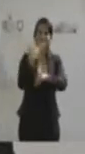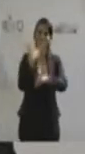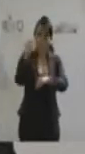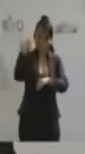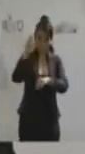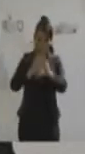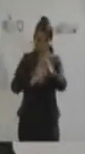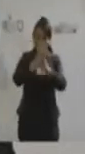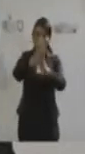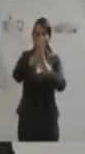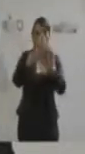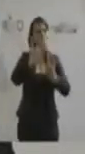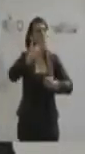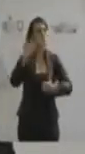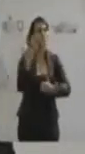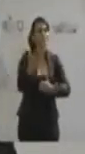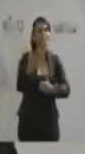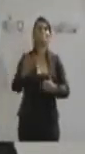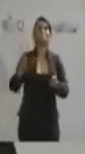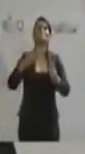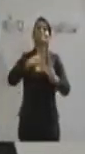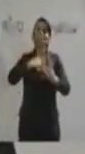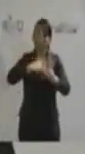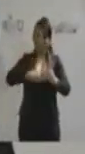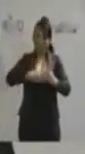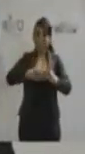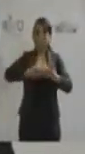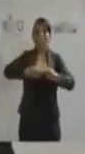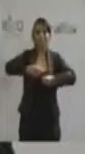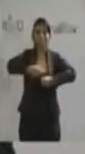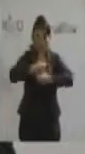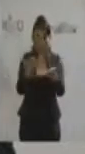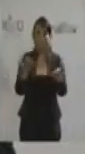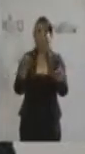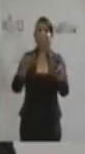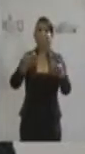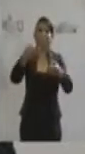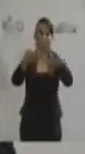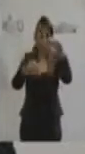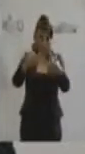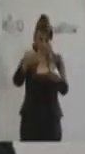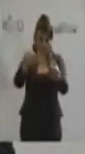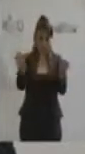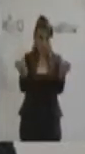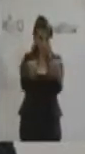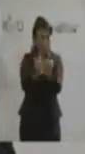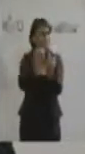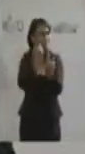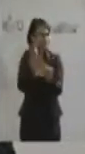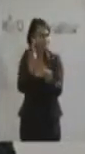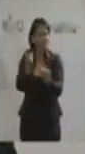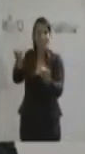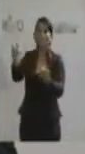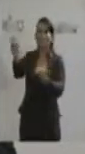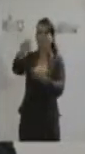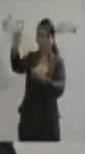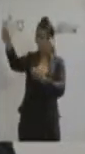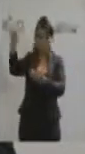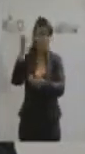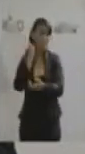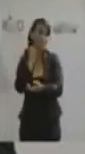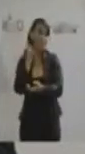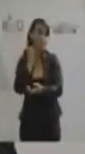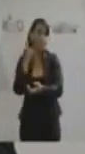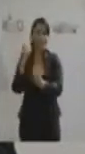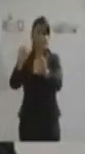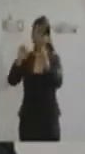hacer en la Procuración de Justicia una invitación a los especialistas, al Colegio de Abogados, a la Barra de Abogados, a la